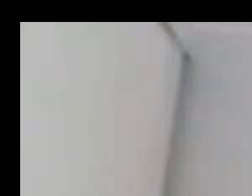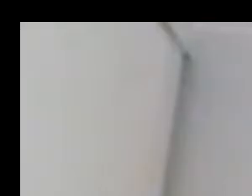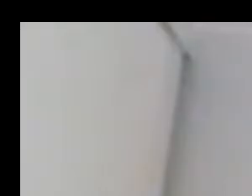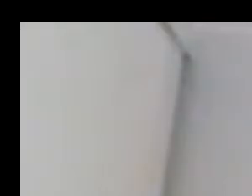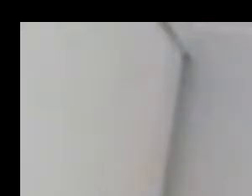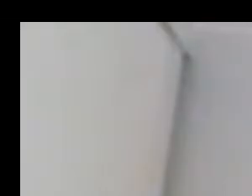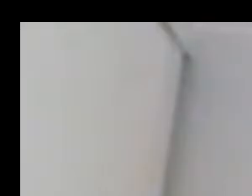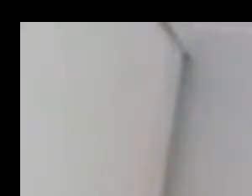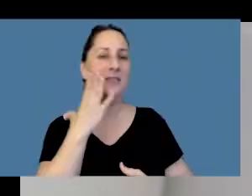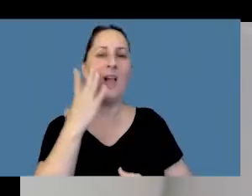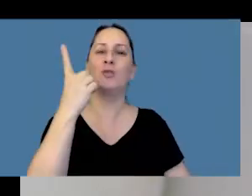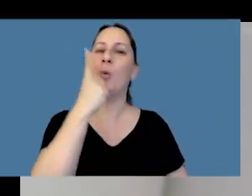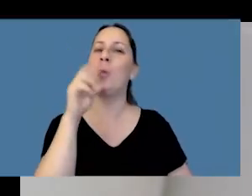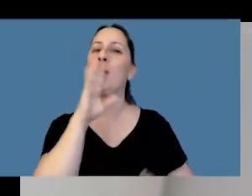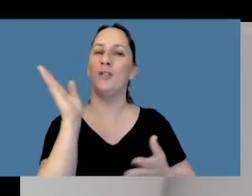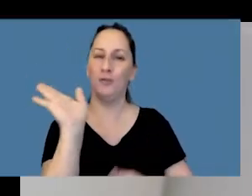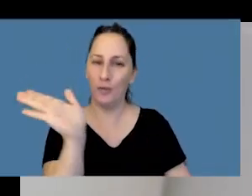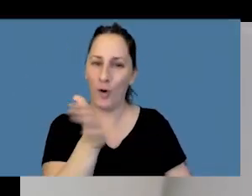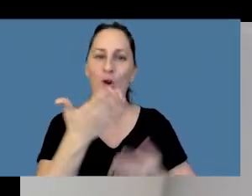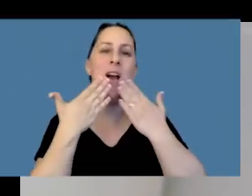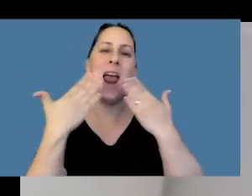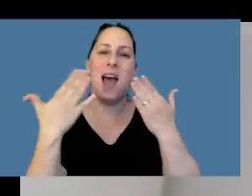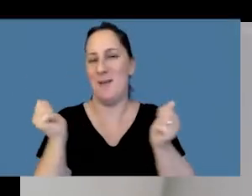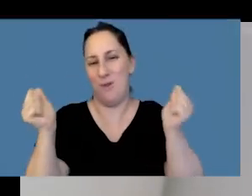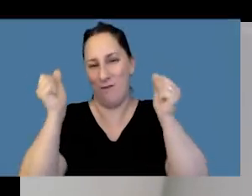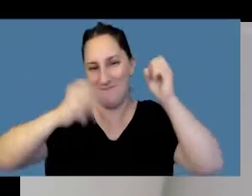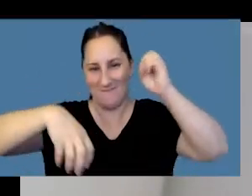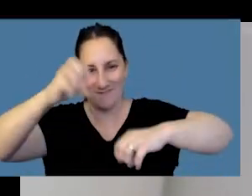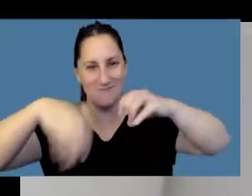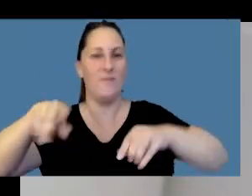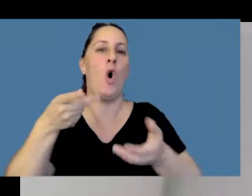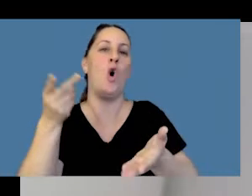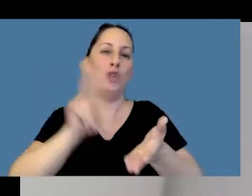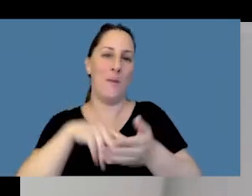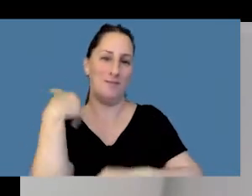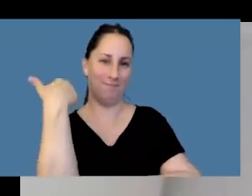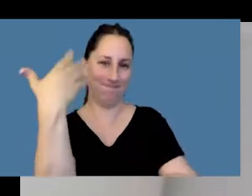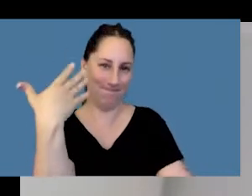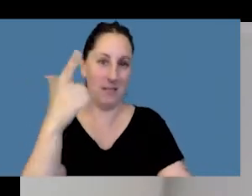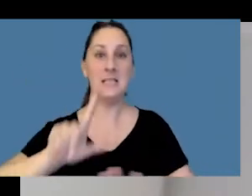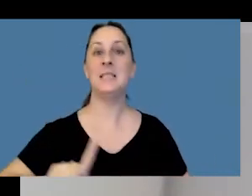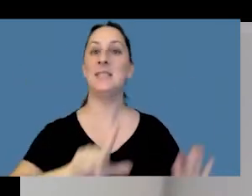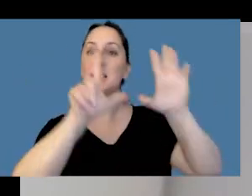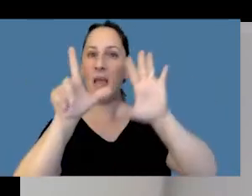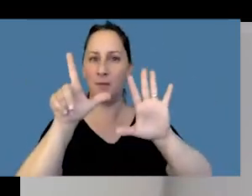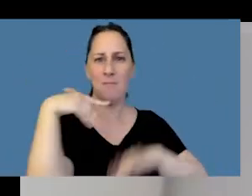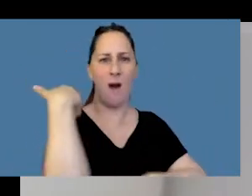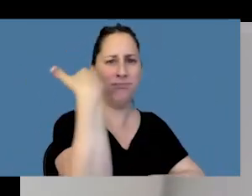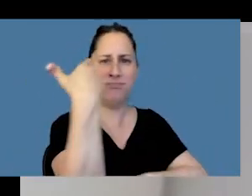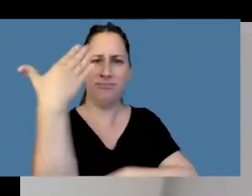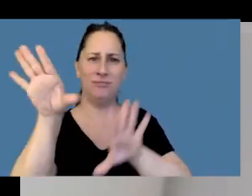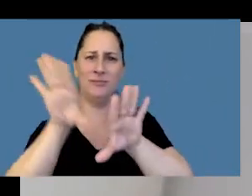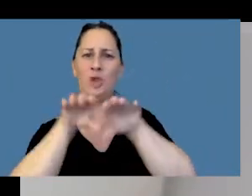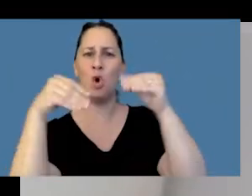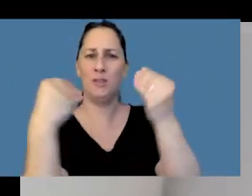Buenas tardes a todos y a todas. Gracias por acompañarnos nuevamente en una nueva jornada más, ya séptima jornada, anteúltima de